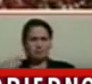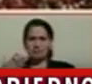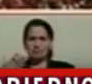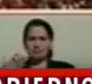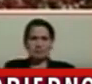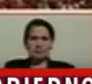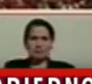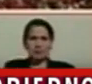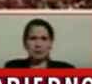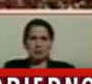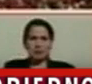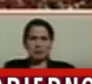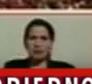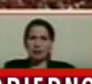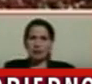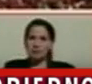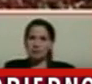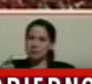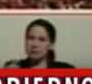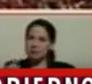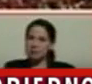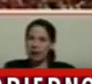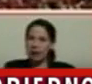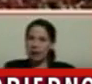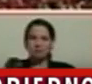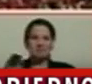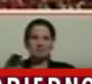una intriga. Y toda la